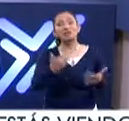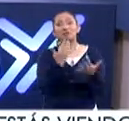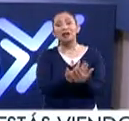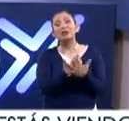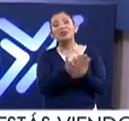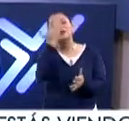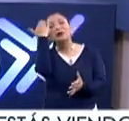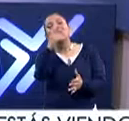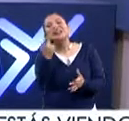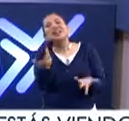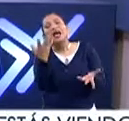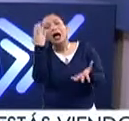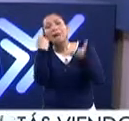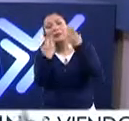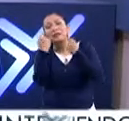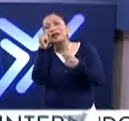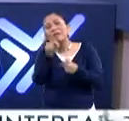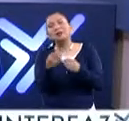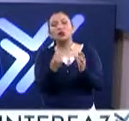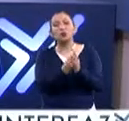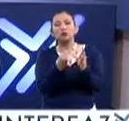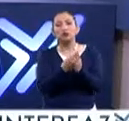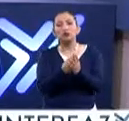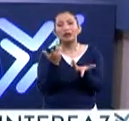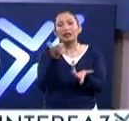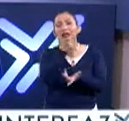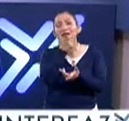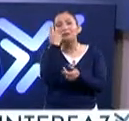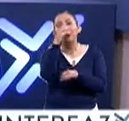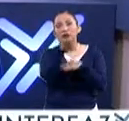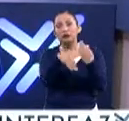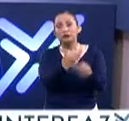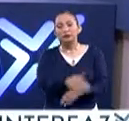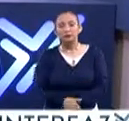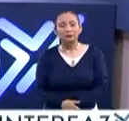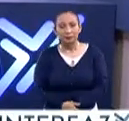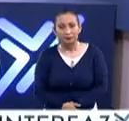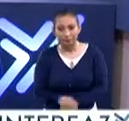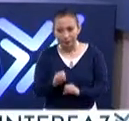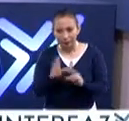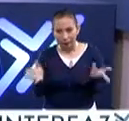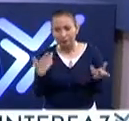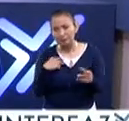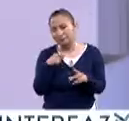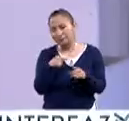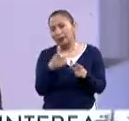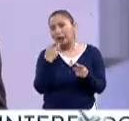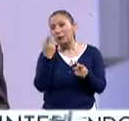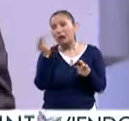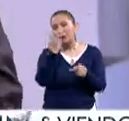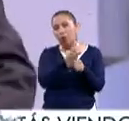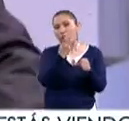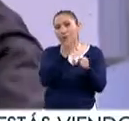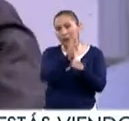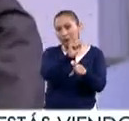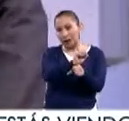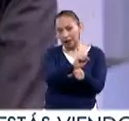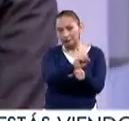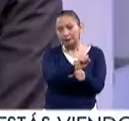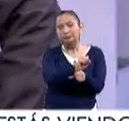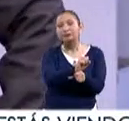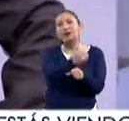esperando saber qué es lo que van a poder ver en este en este mundo de inglés para todos así es prácticamente estamos en la segunda semana